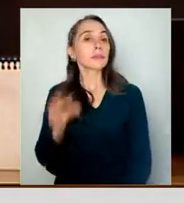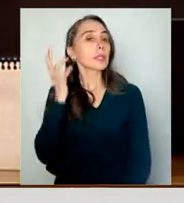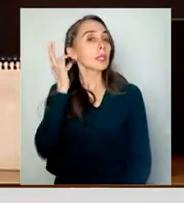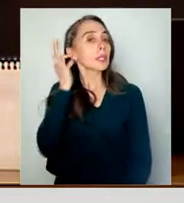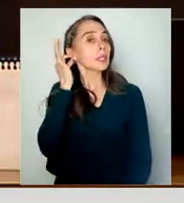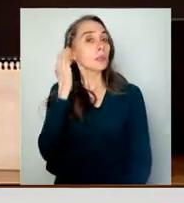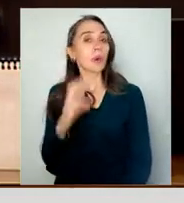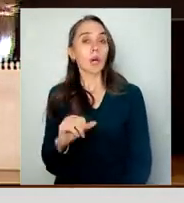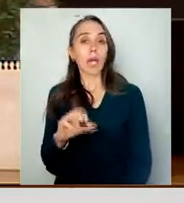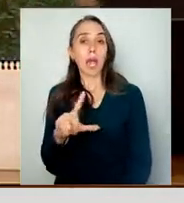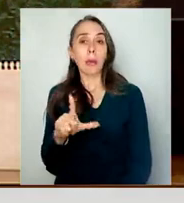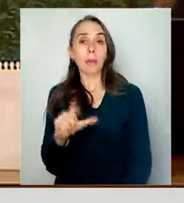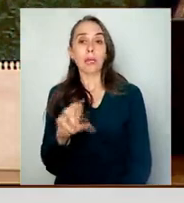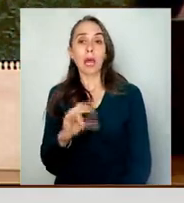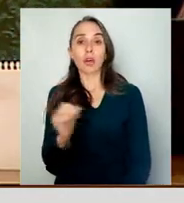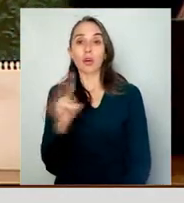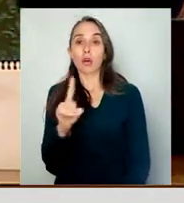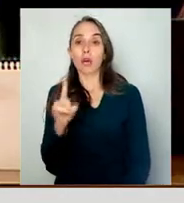diputada